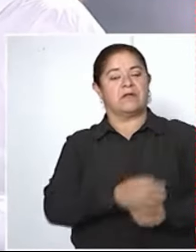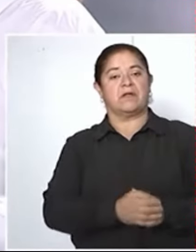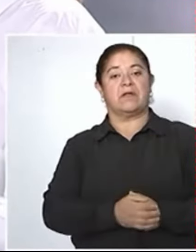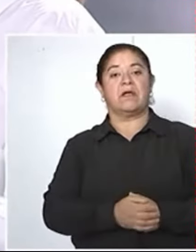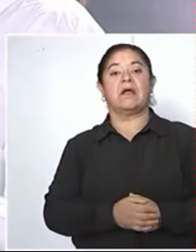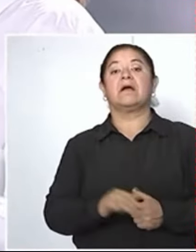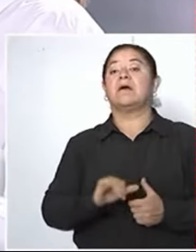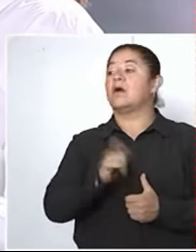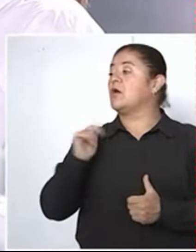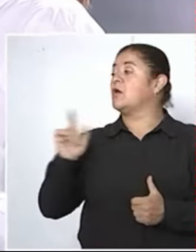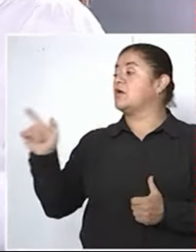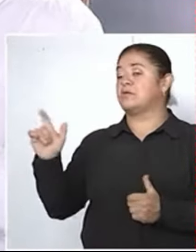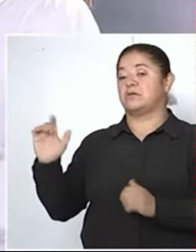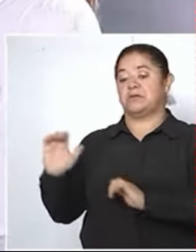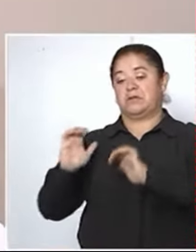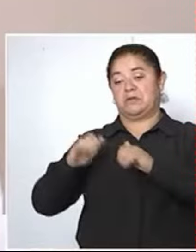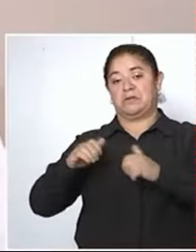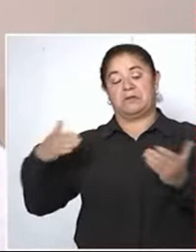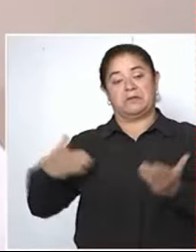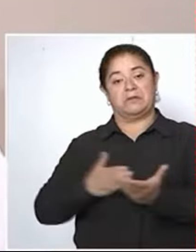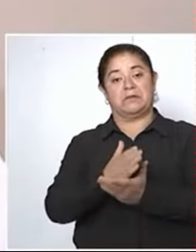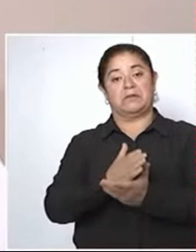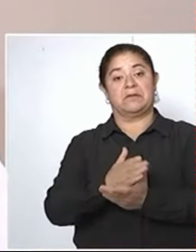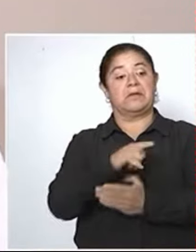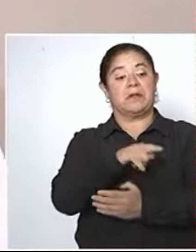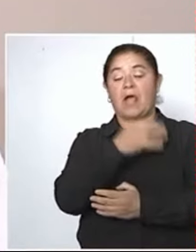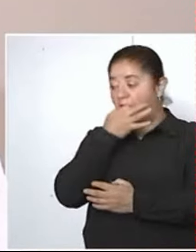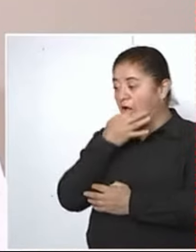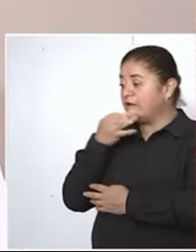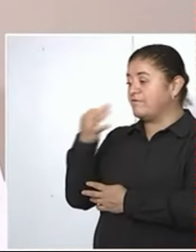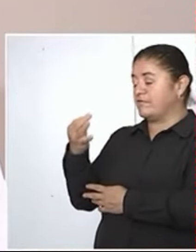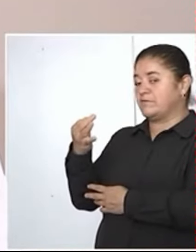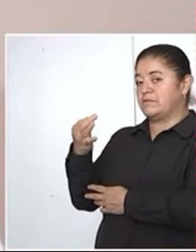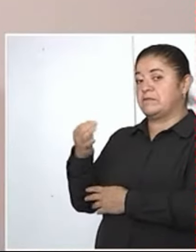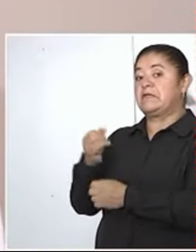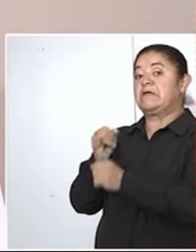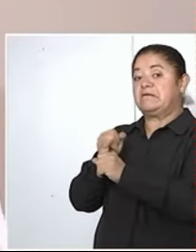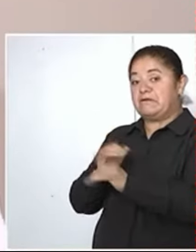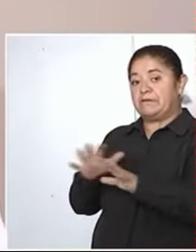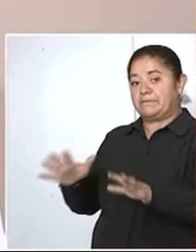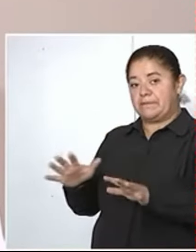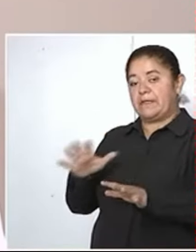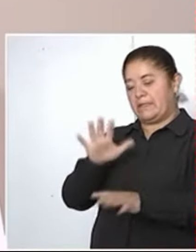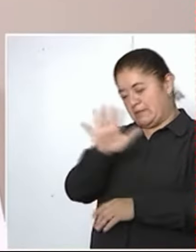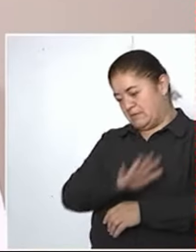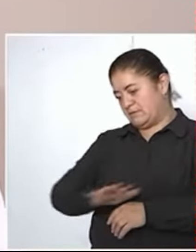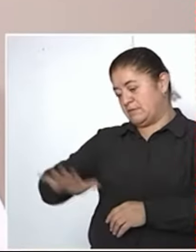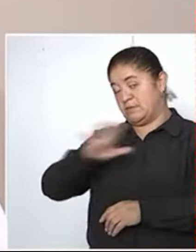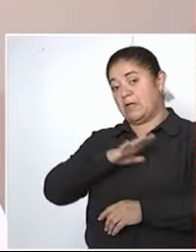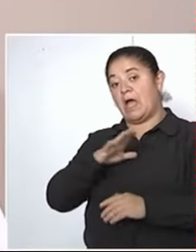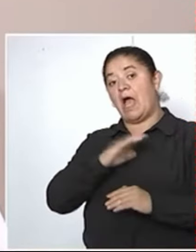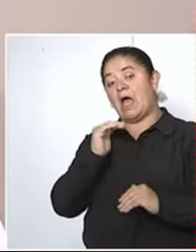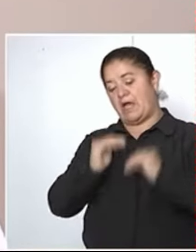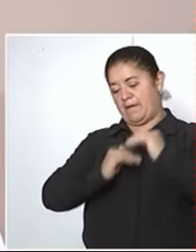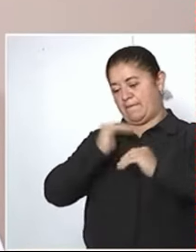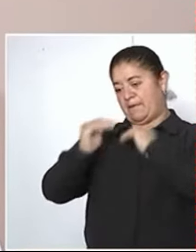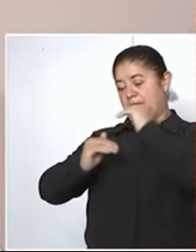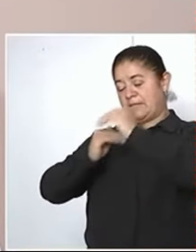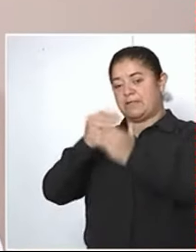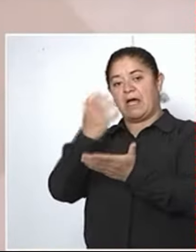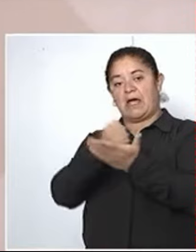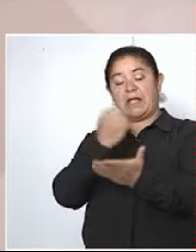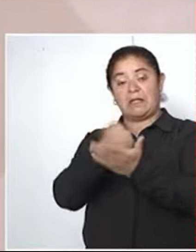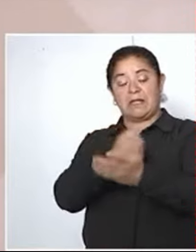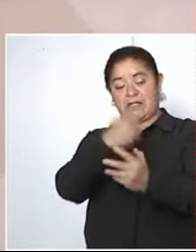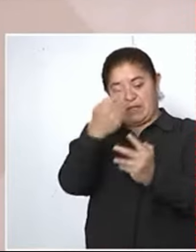entra a informar del territorio de los avances de lo que se ha logrado